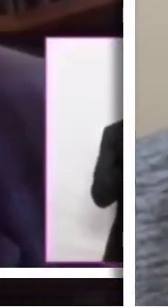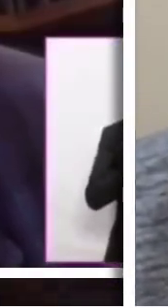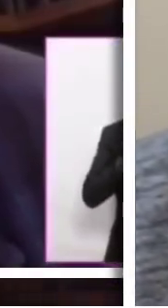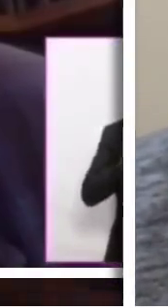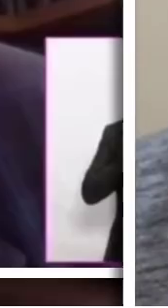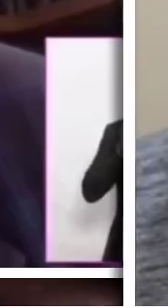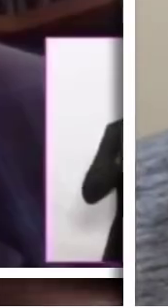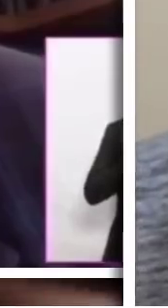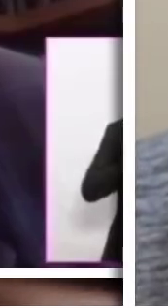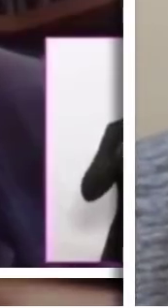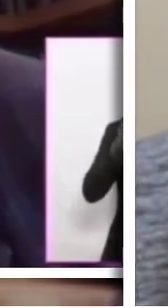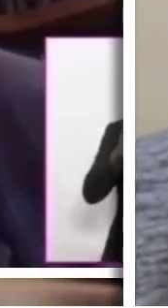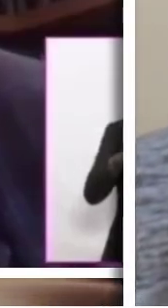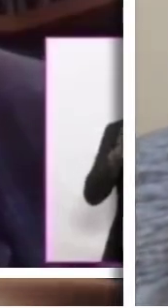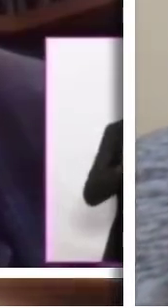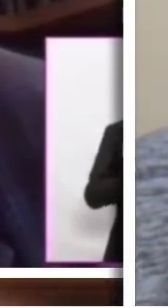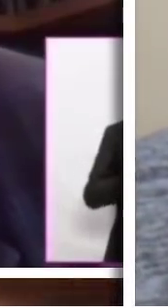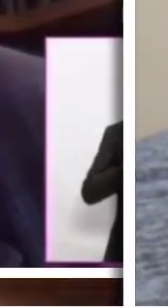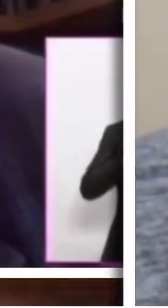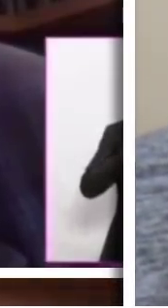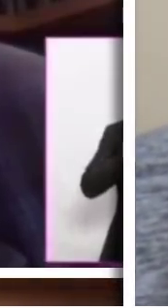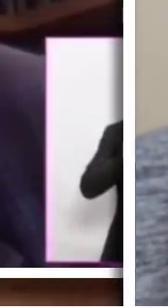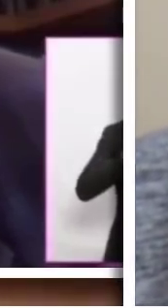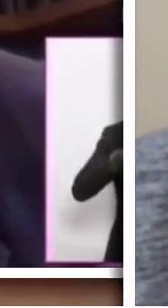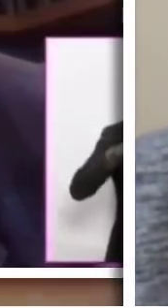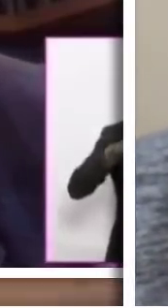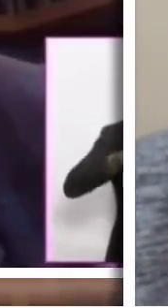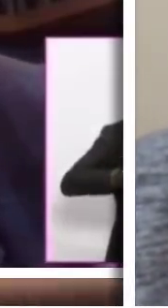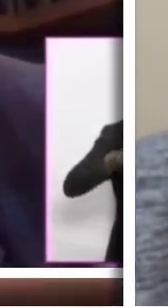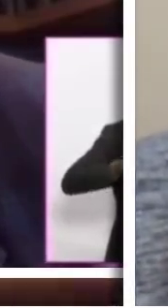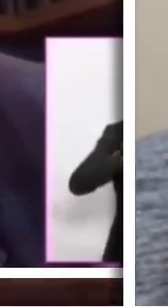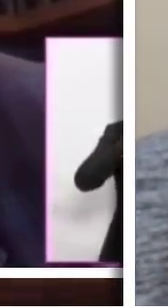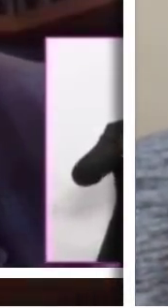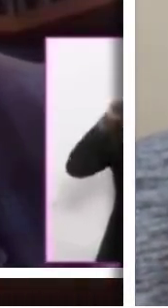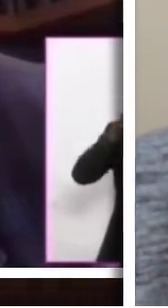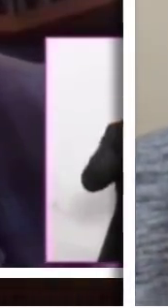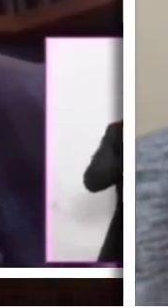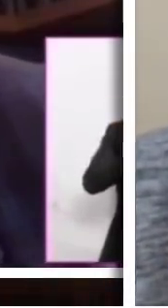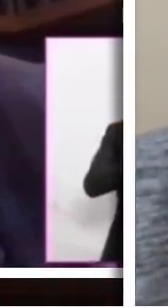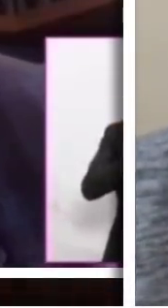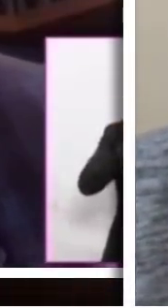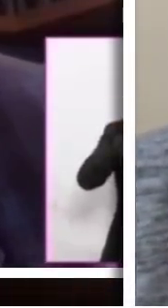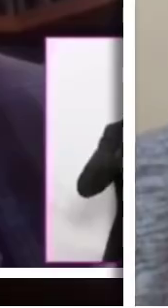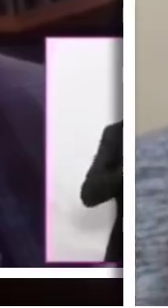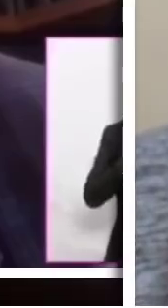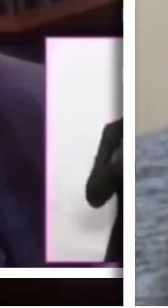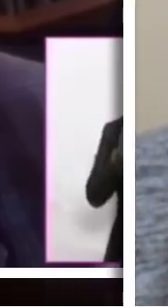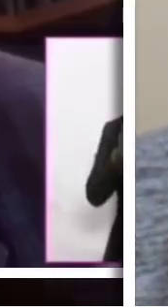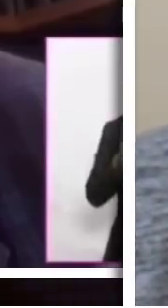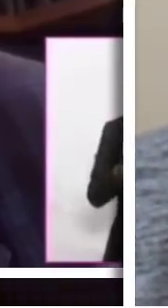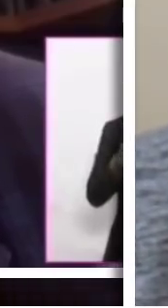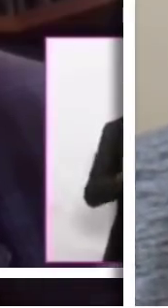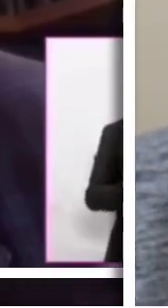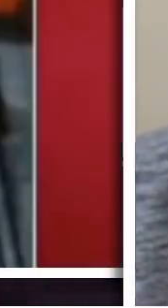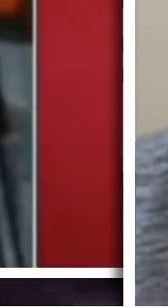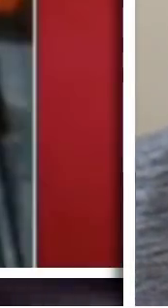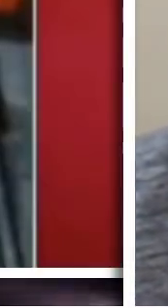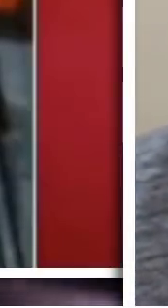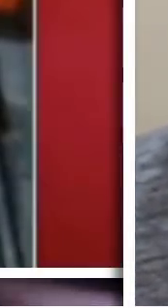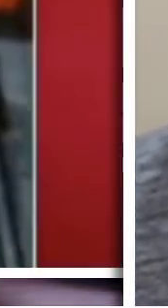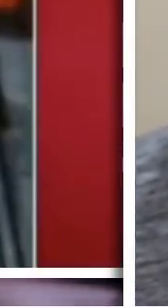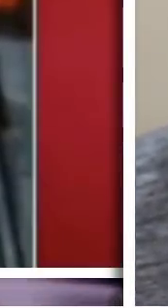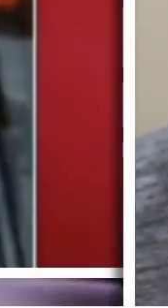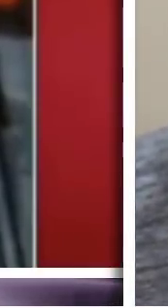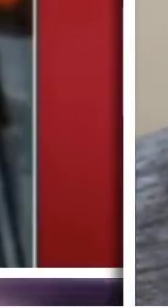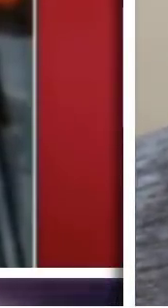publicidad propaganda gubernamental y esto es un reportero justamente del sistema público de radio de